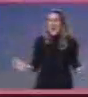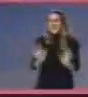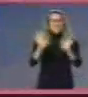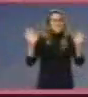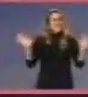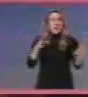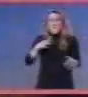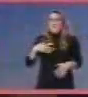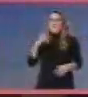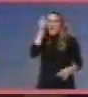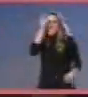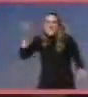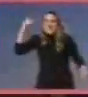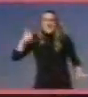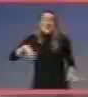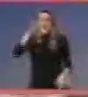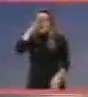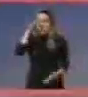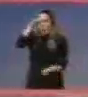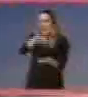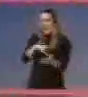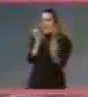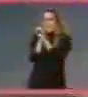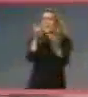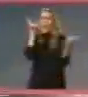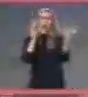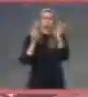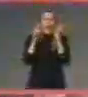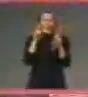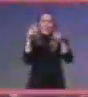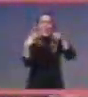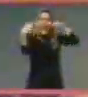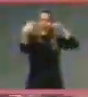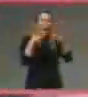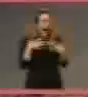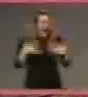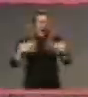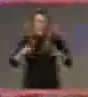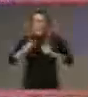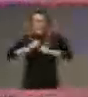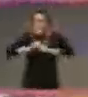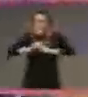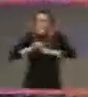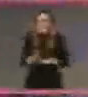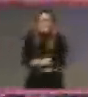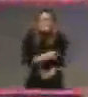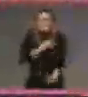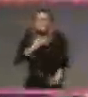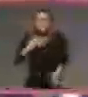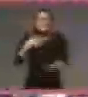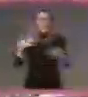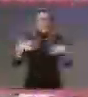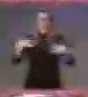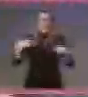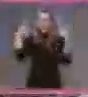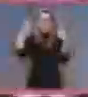Fin de febrero la Mur suena enfente te Veo y esto malera pues recompensa ser la